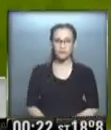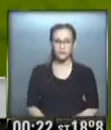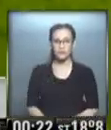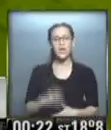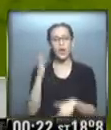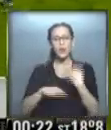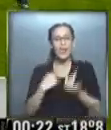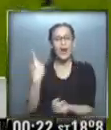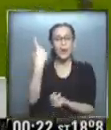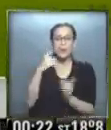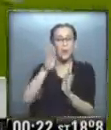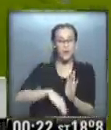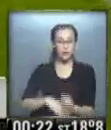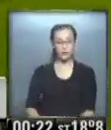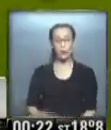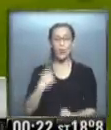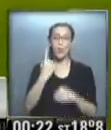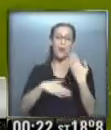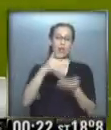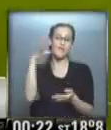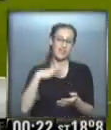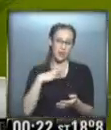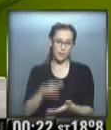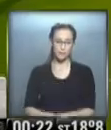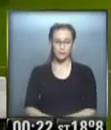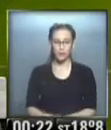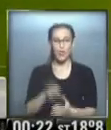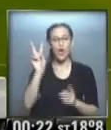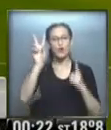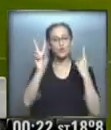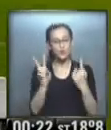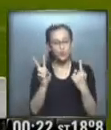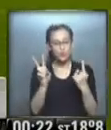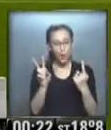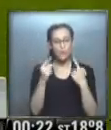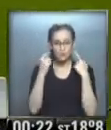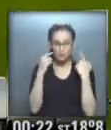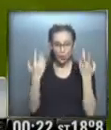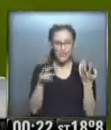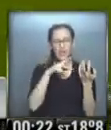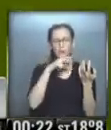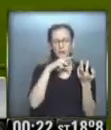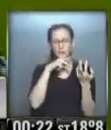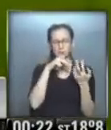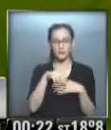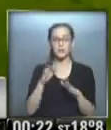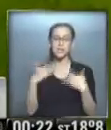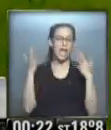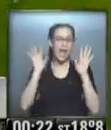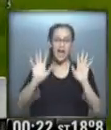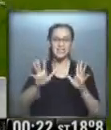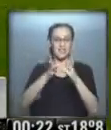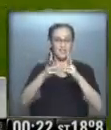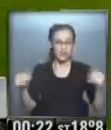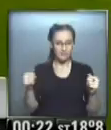uno menos. Maximiliano Mesa marcaba el 2-1 en ese momento para el Lobo de La Plata y de esta manera iba a terminar el partido.